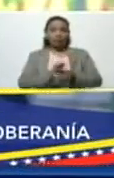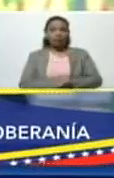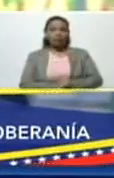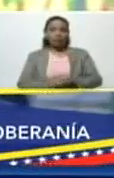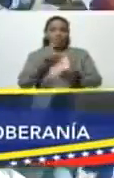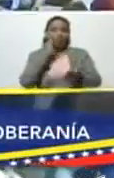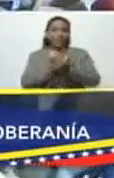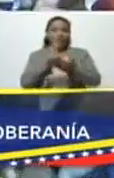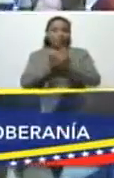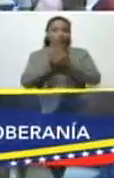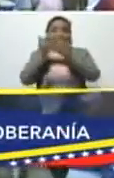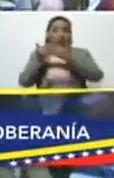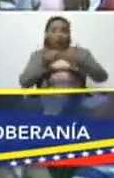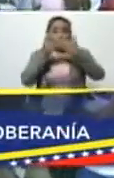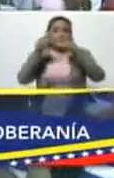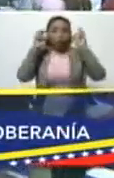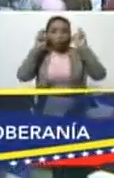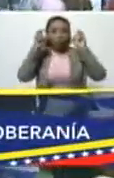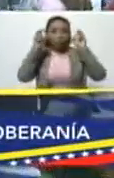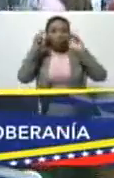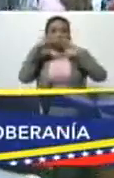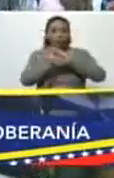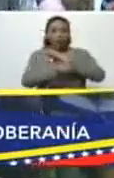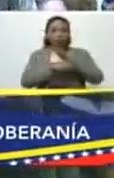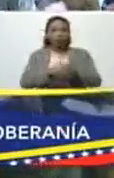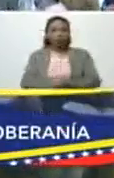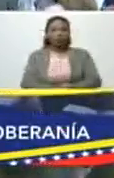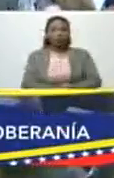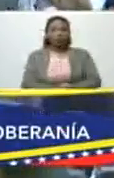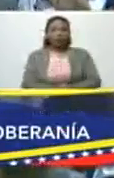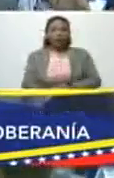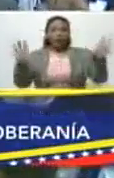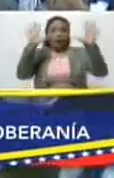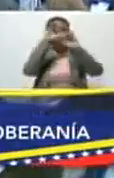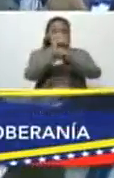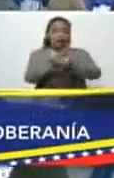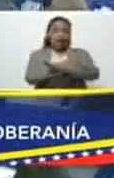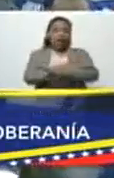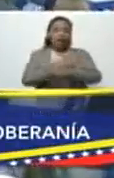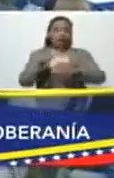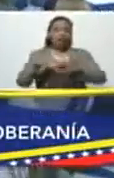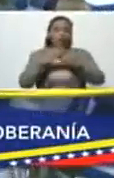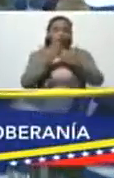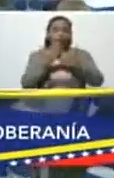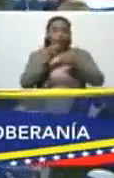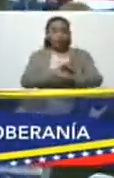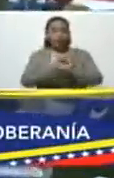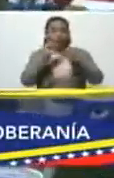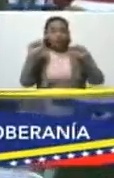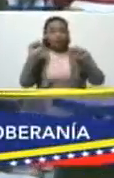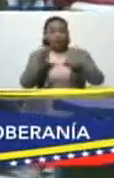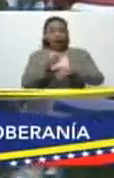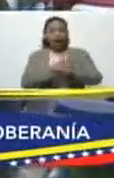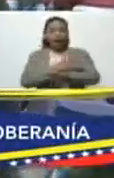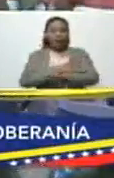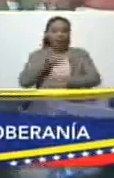siempre estudio los temas a profundidad, en la noche anterior, en la madrugada, en la mañana, antes de